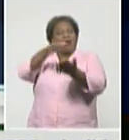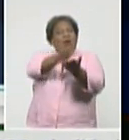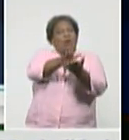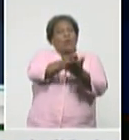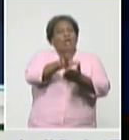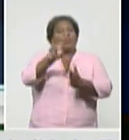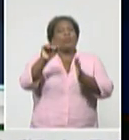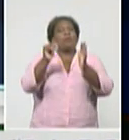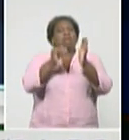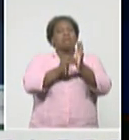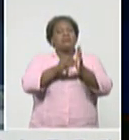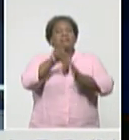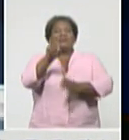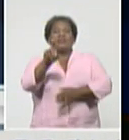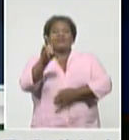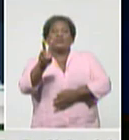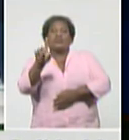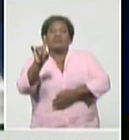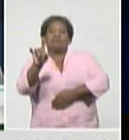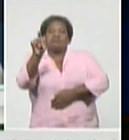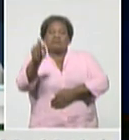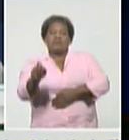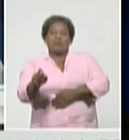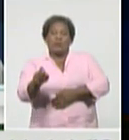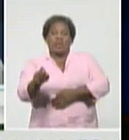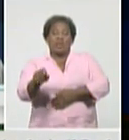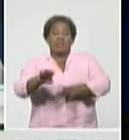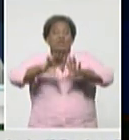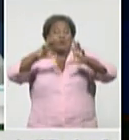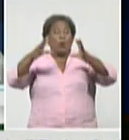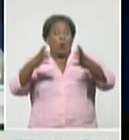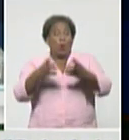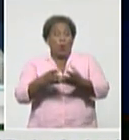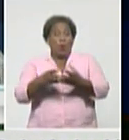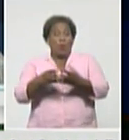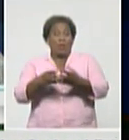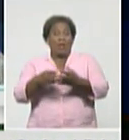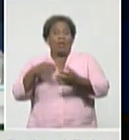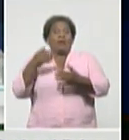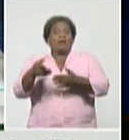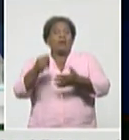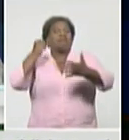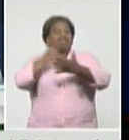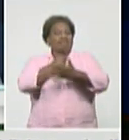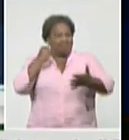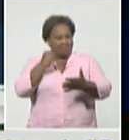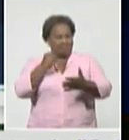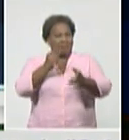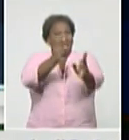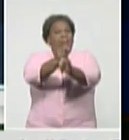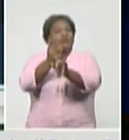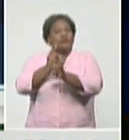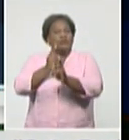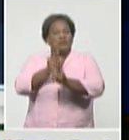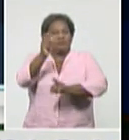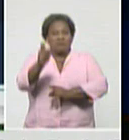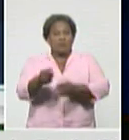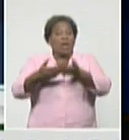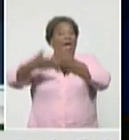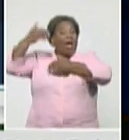2.139 personas de todas las diagnosticadas en Cuba que han sido contactos de casos confirmados